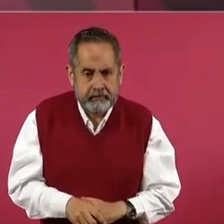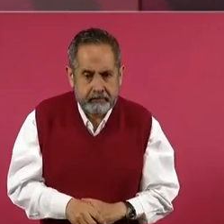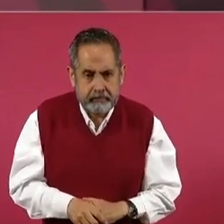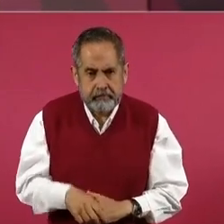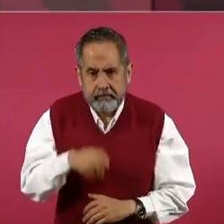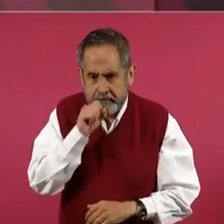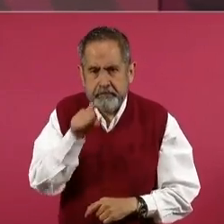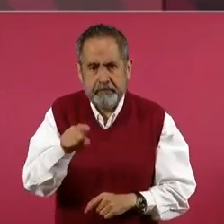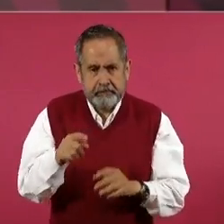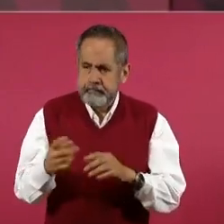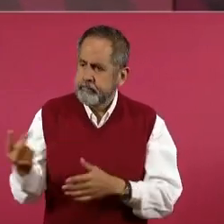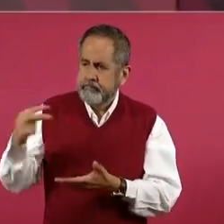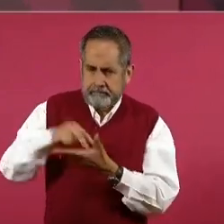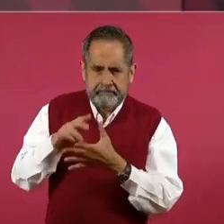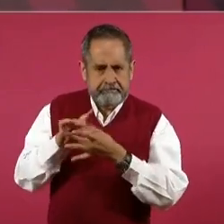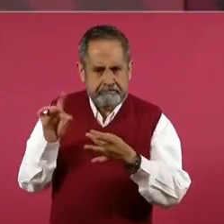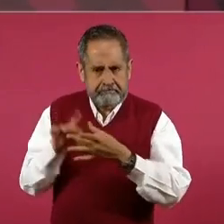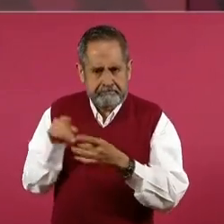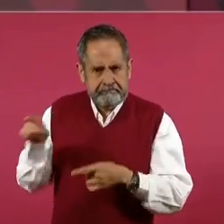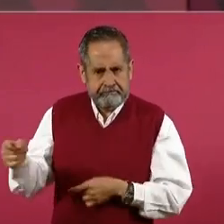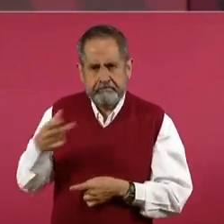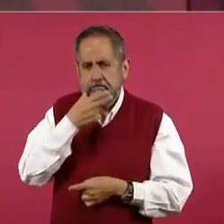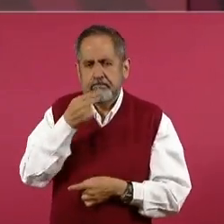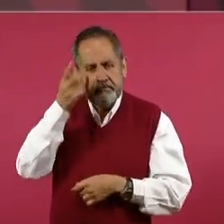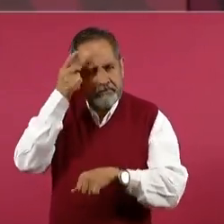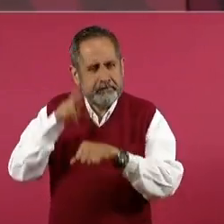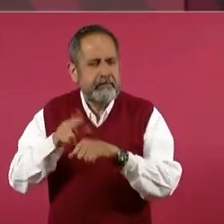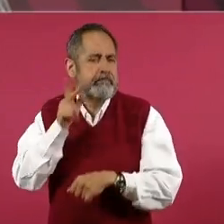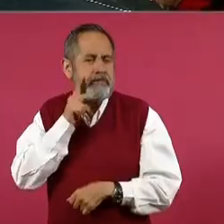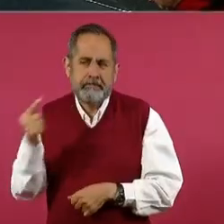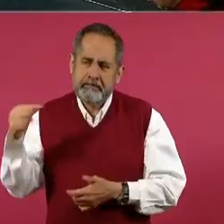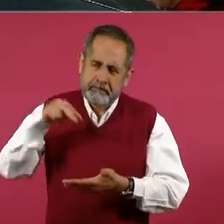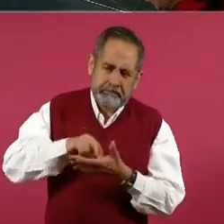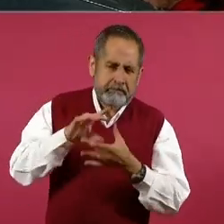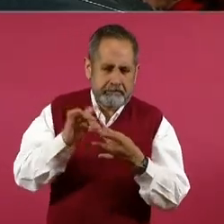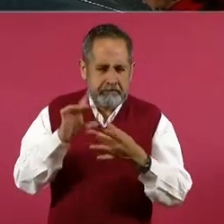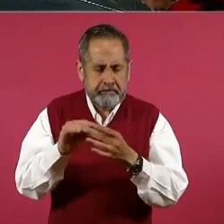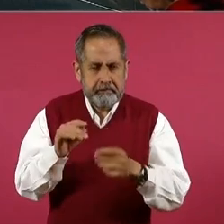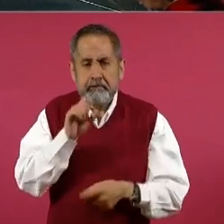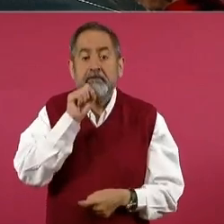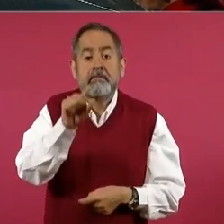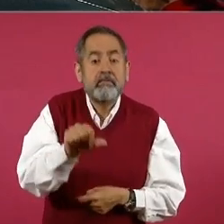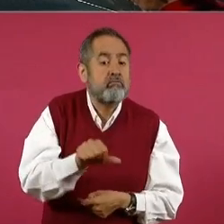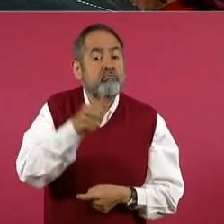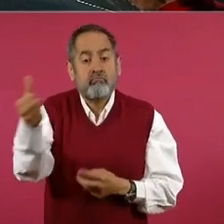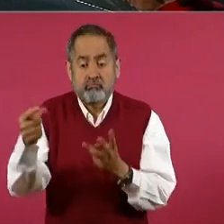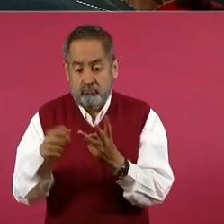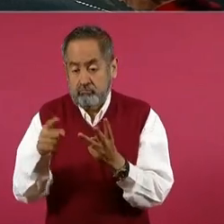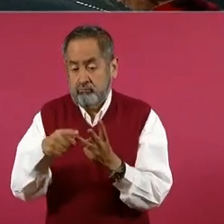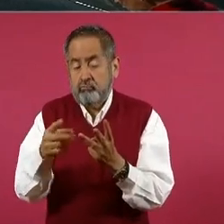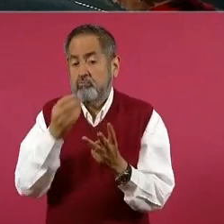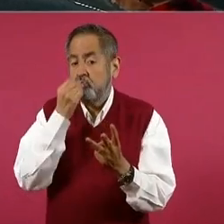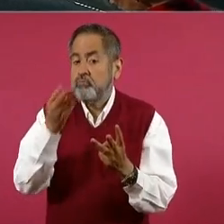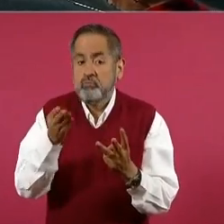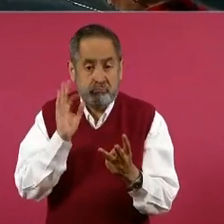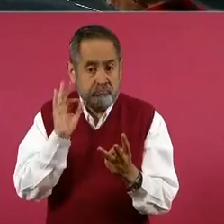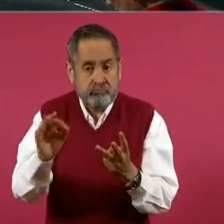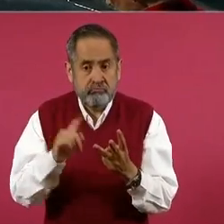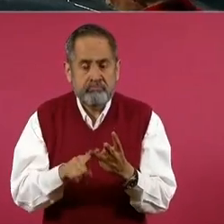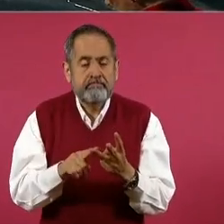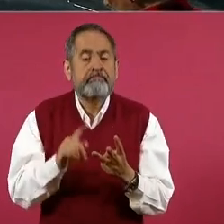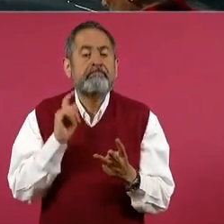que también nos explique sobre eso. Y hay otro proyecto en puerta muy bueno, que